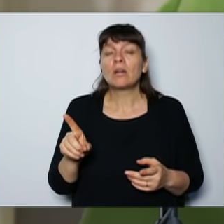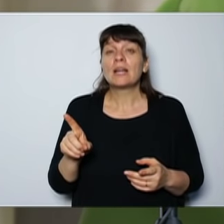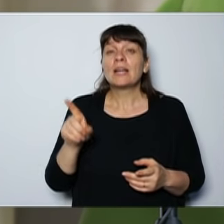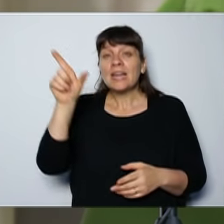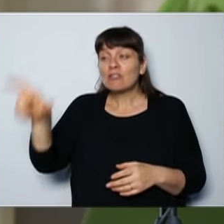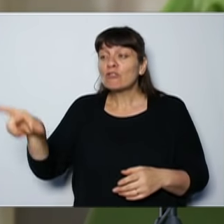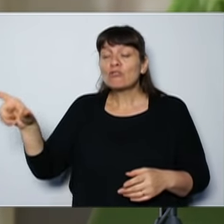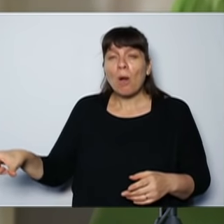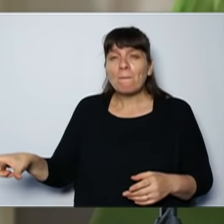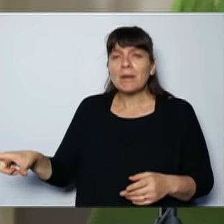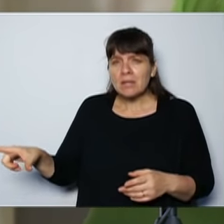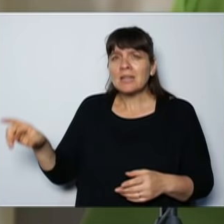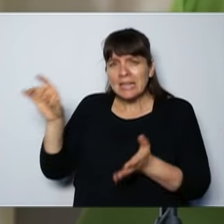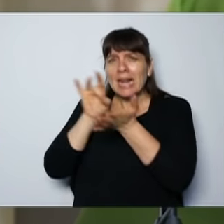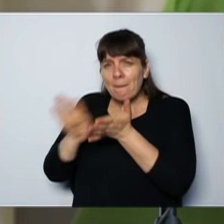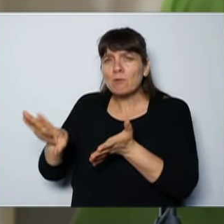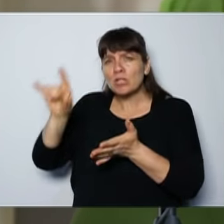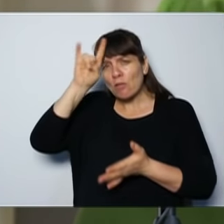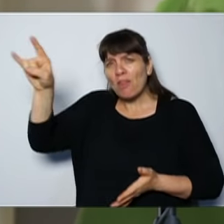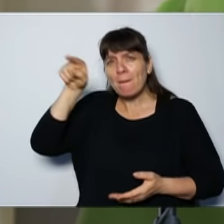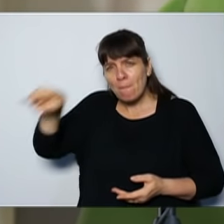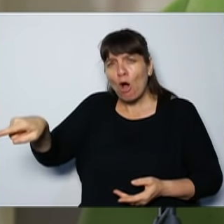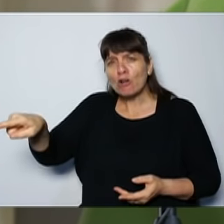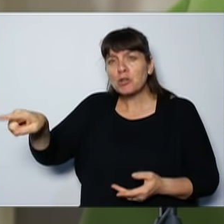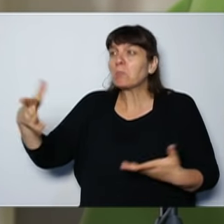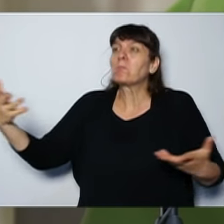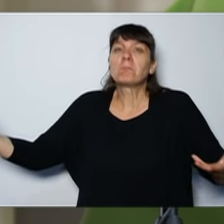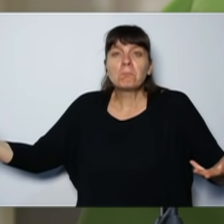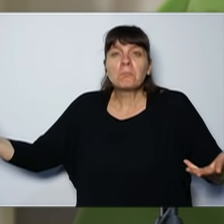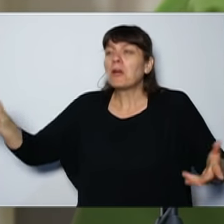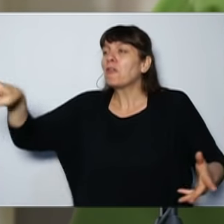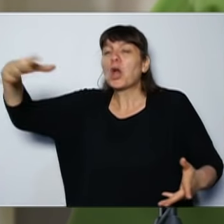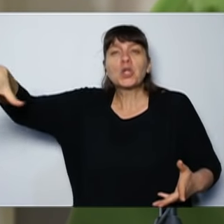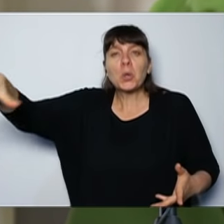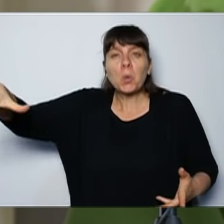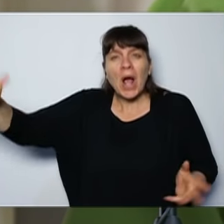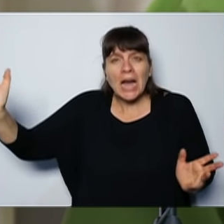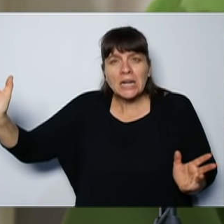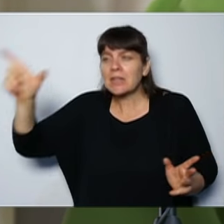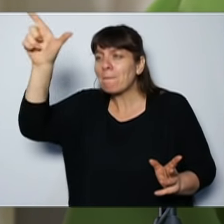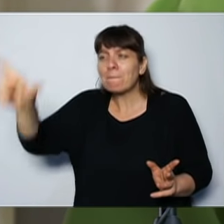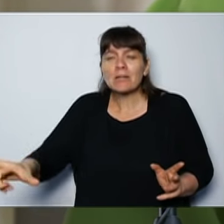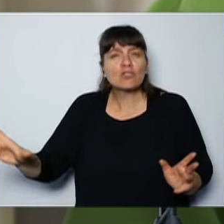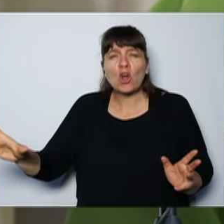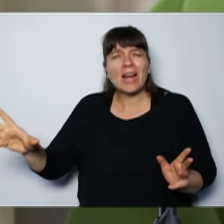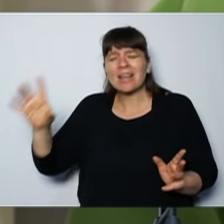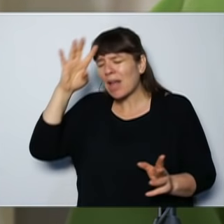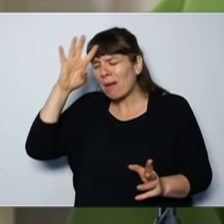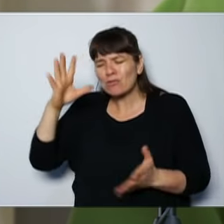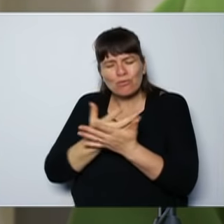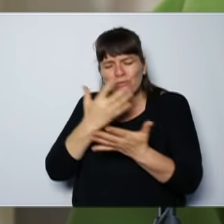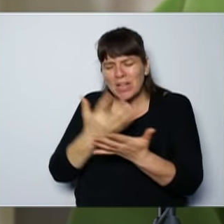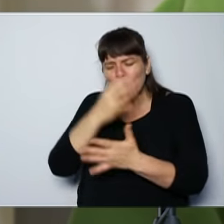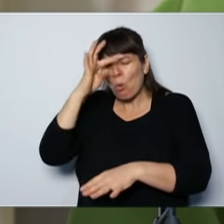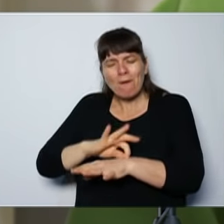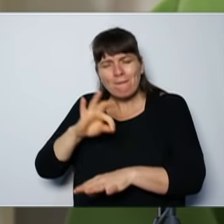Estos hombres que están expulsando esos demonios de vaya a saber qué persona estaba atormentada